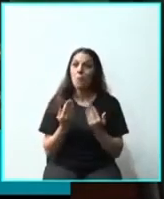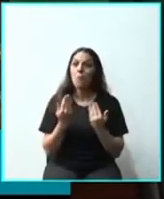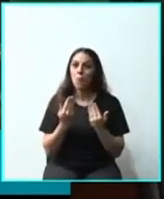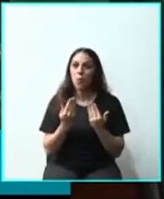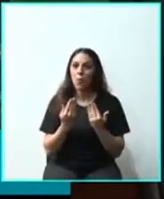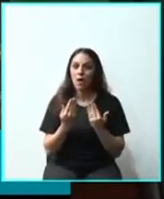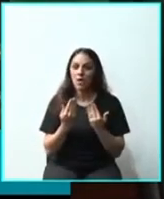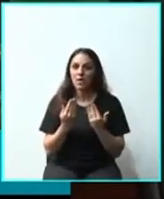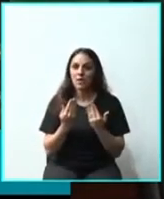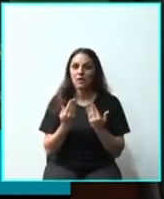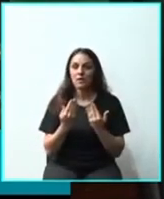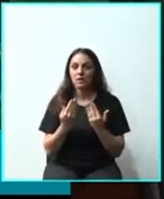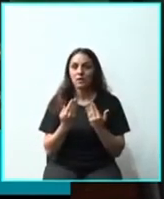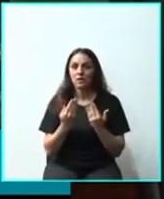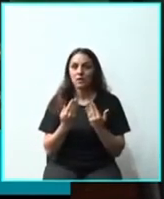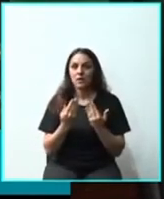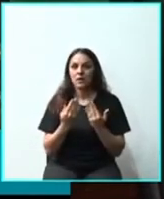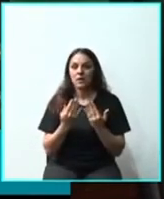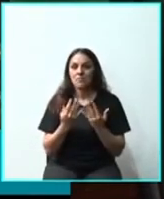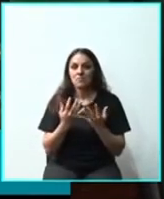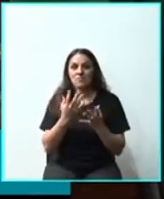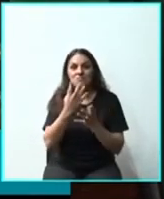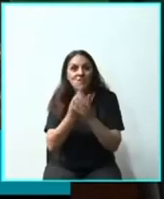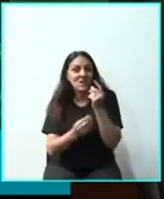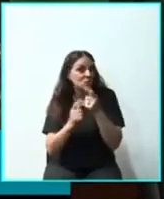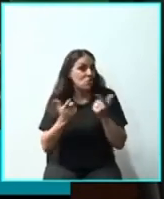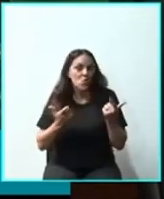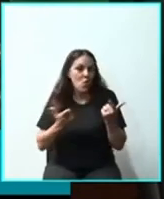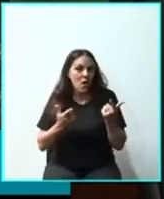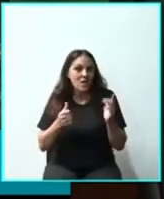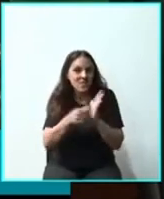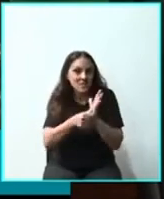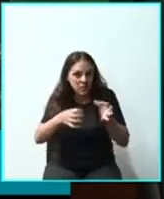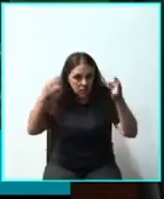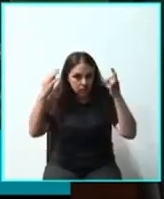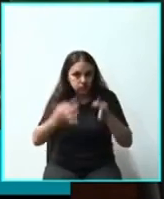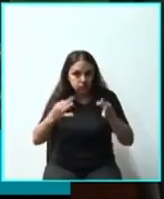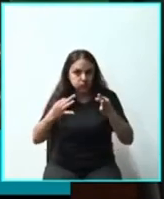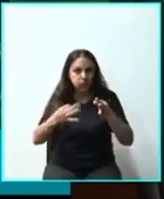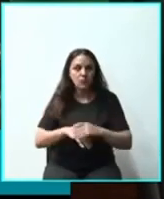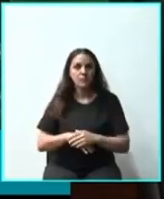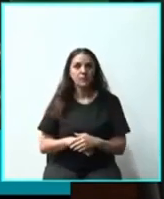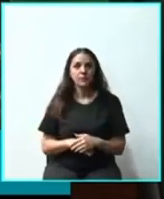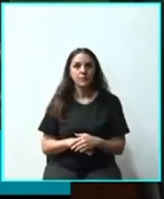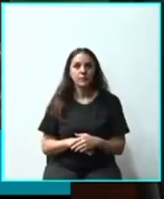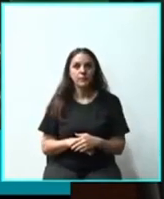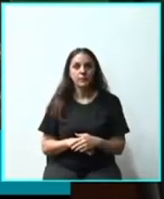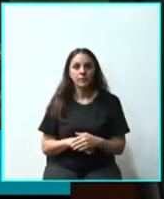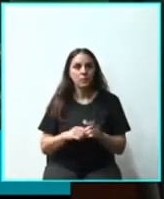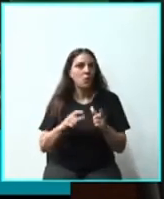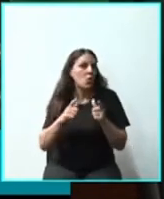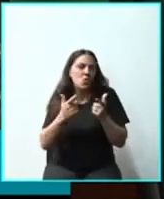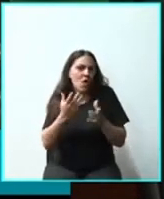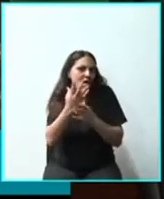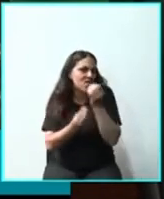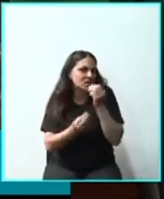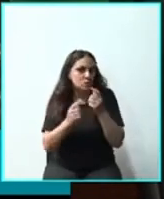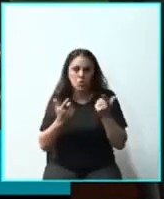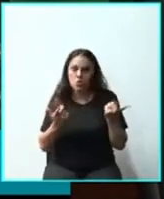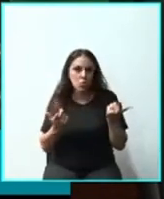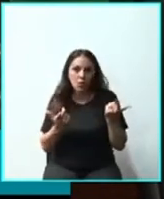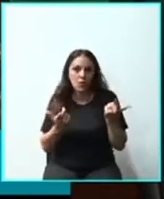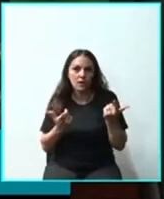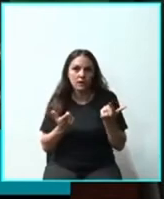de esa forma no hay incongruencia con su identidad. ¿Saben que no hay filtraciones? ¿Saben